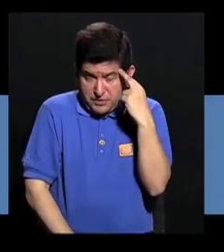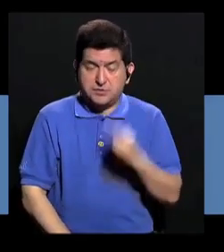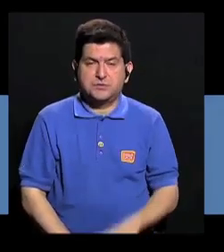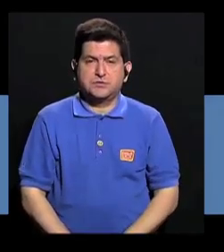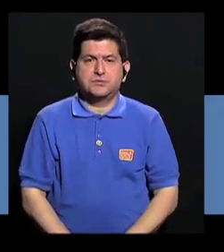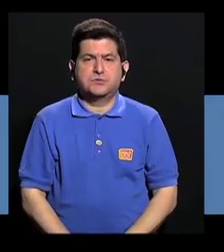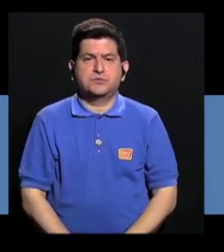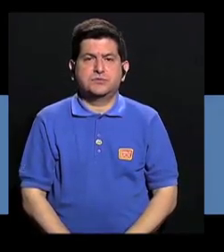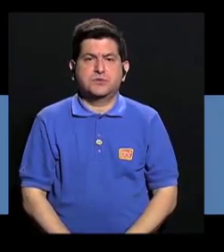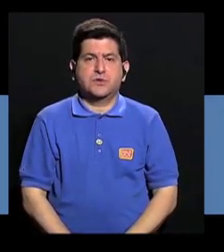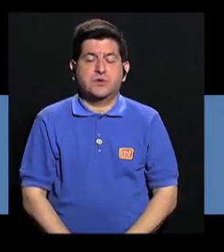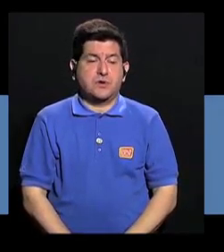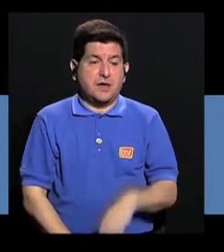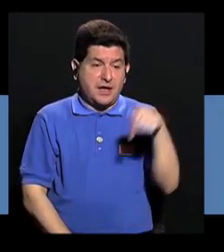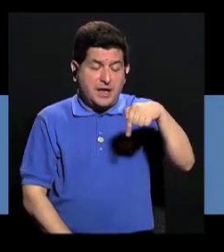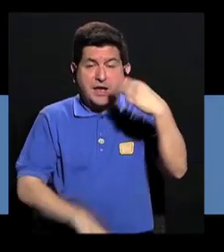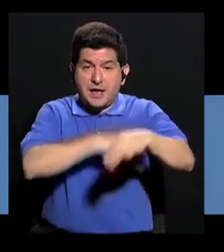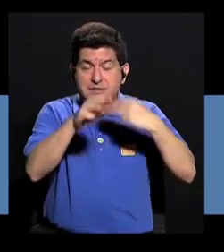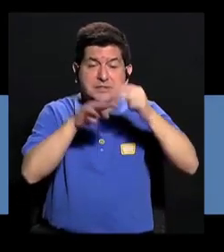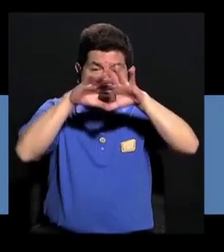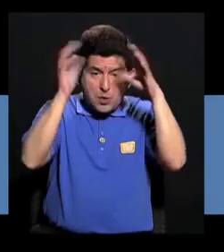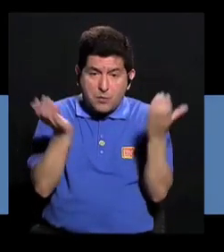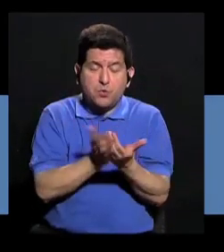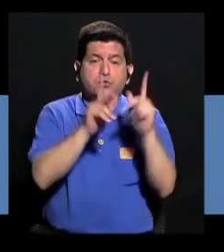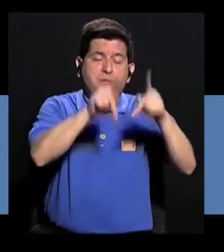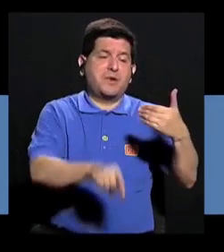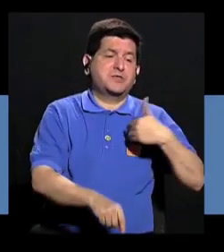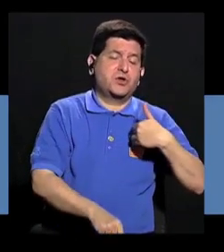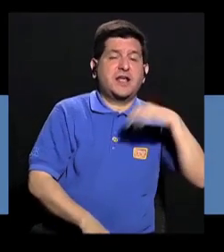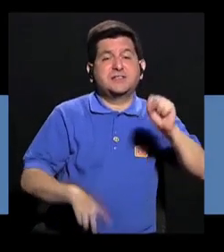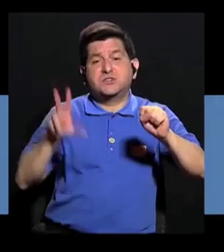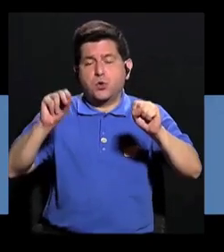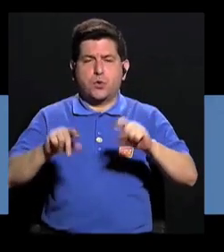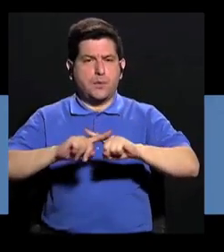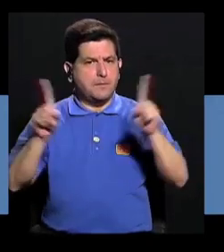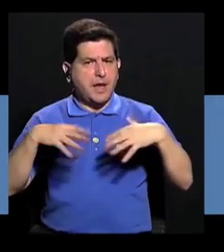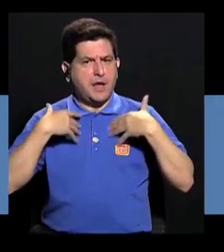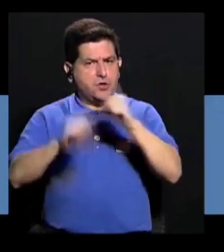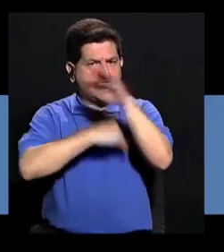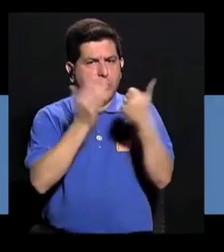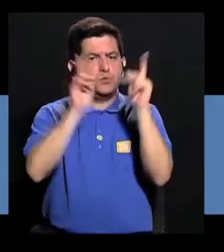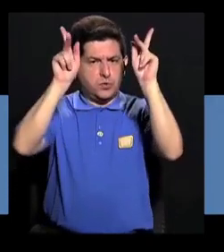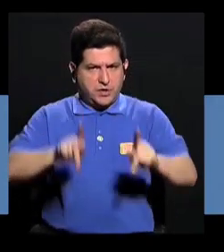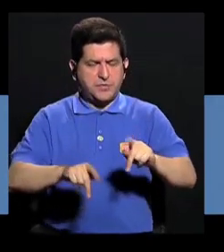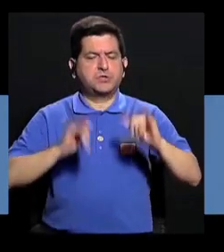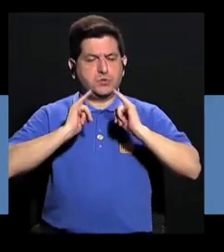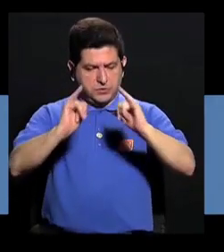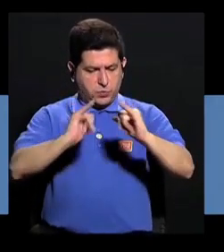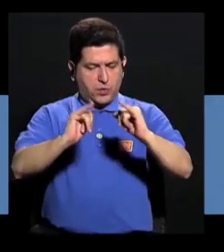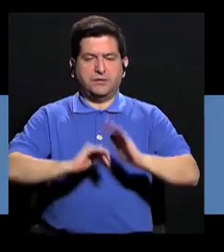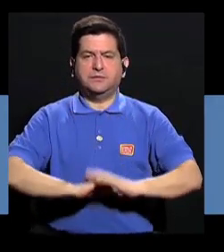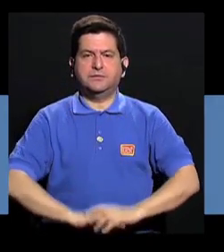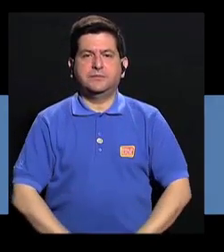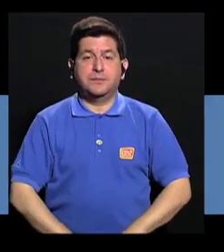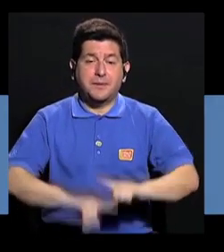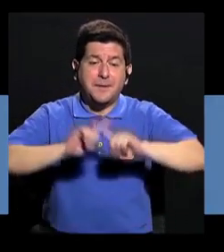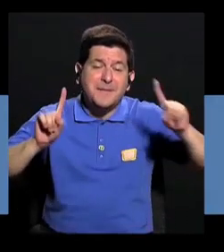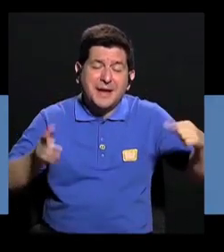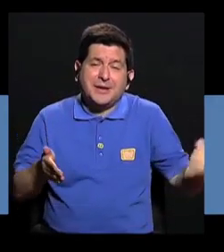Porque es un mundo globalizado. El que tiene y el que no tiene. La salud es para todo el mundo. Debe ser igual.